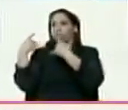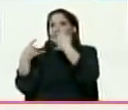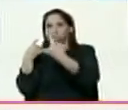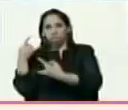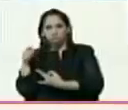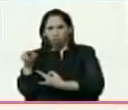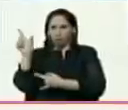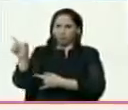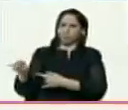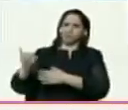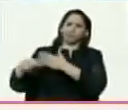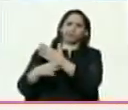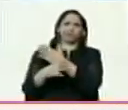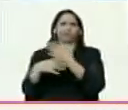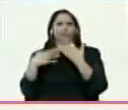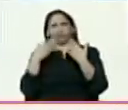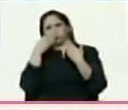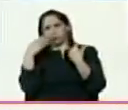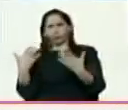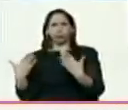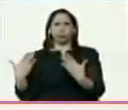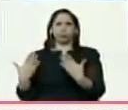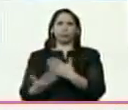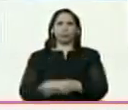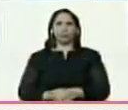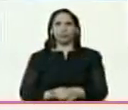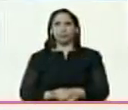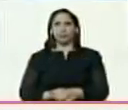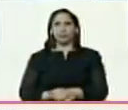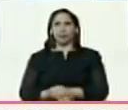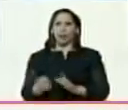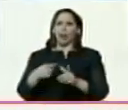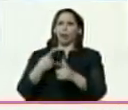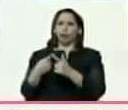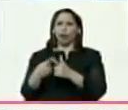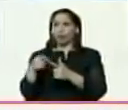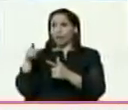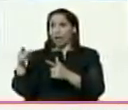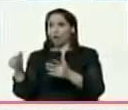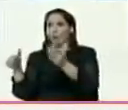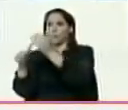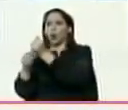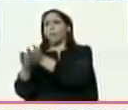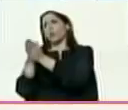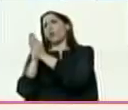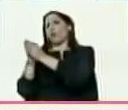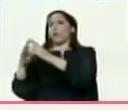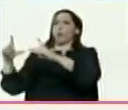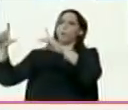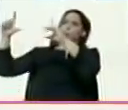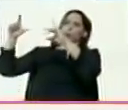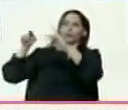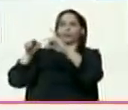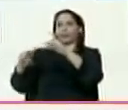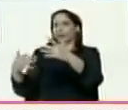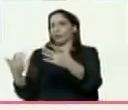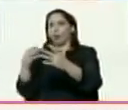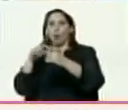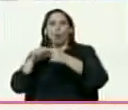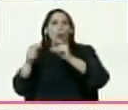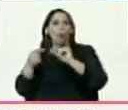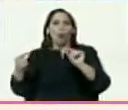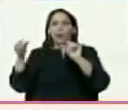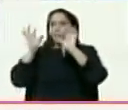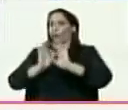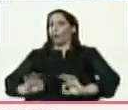fans youtuber de él agarraron y se tiraron estas fotos por supuesto ese cuente no se lo cree